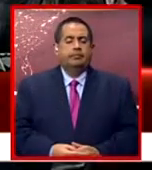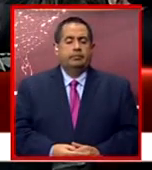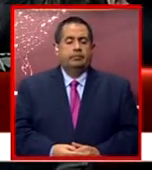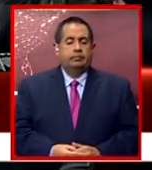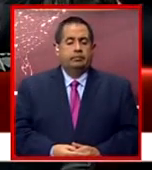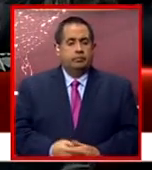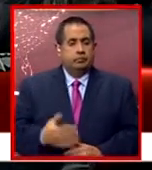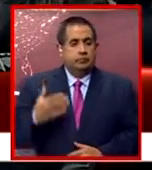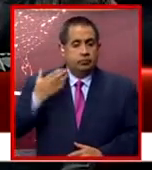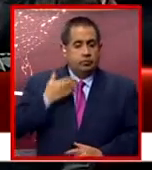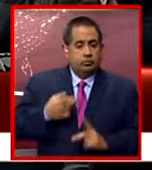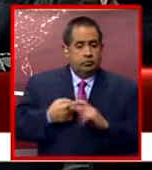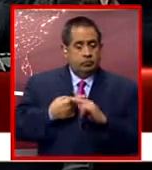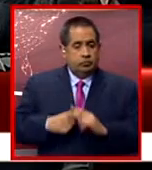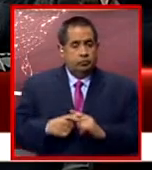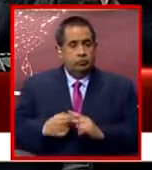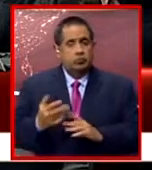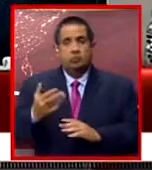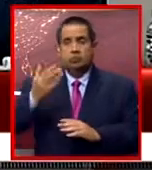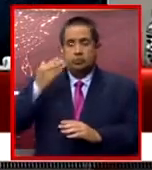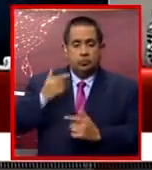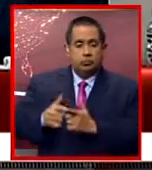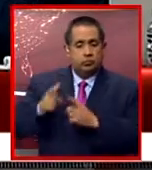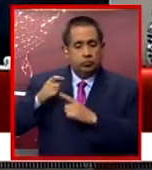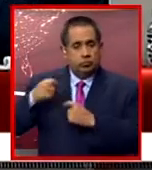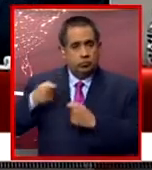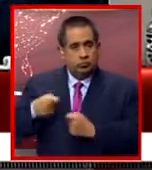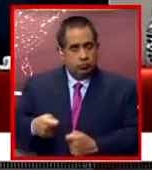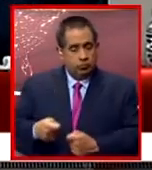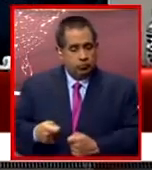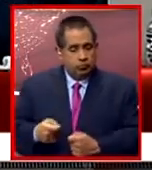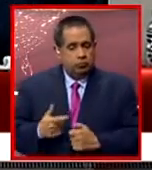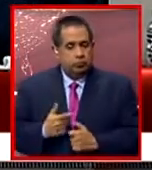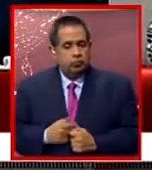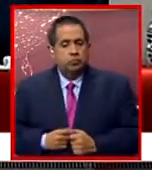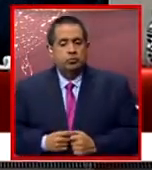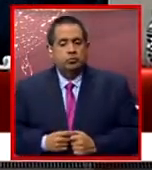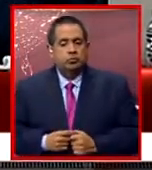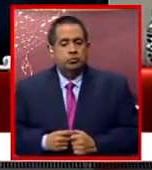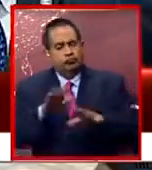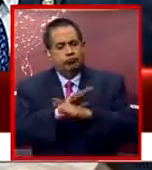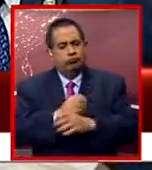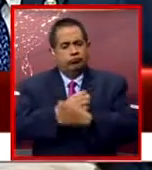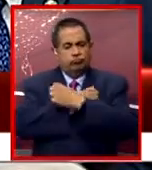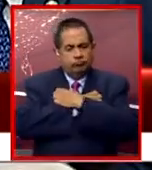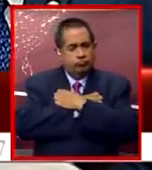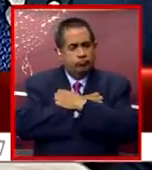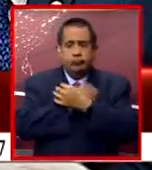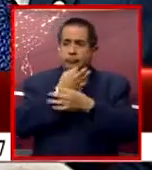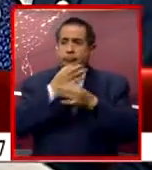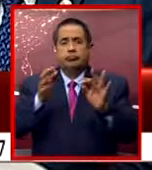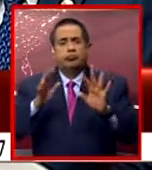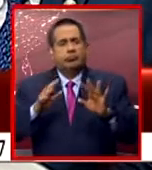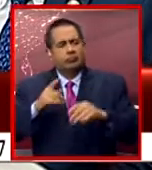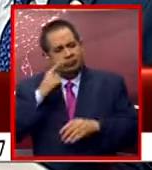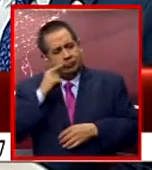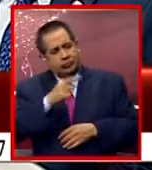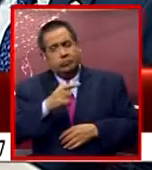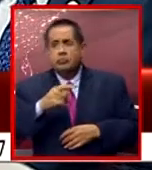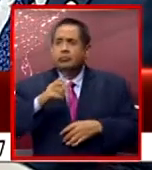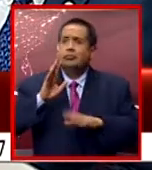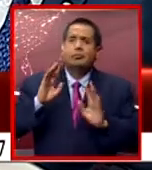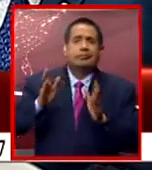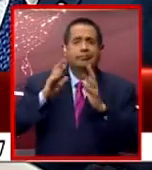Se gritó a los cuatro vientos que el Estado había recuperado la rectoría en materia educativa, al tiempo que se echaron a vuelo las